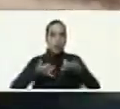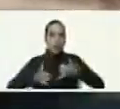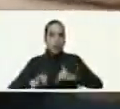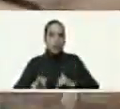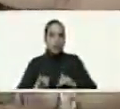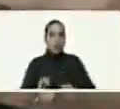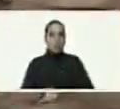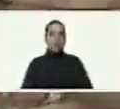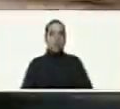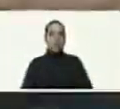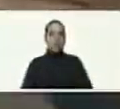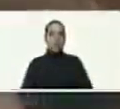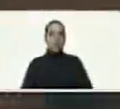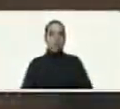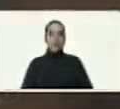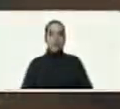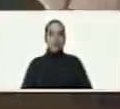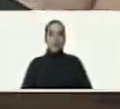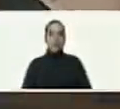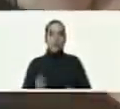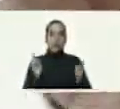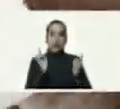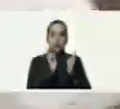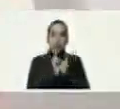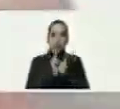hija. Los mini libros.